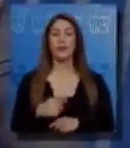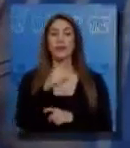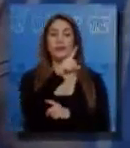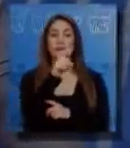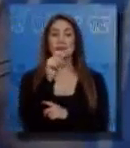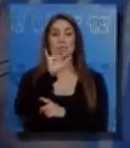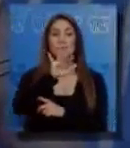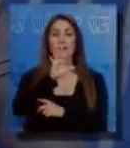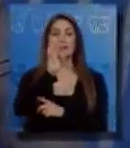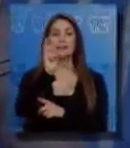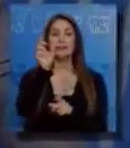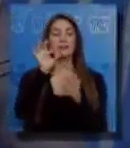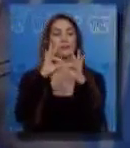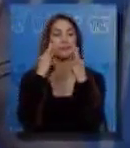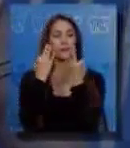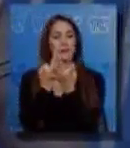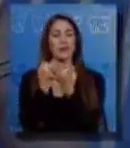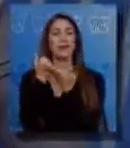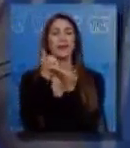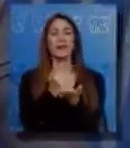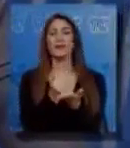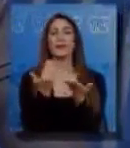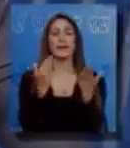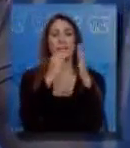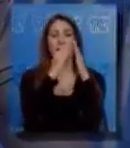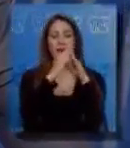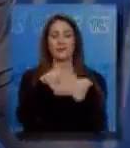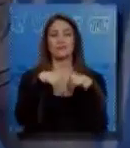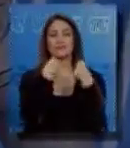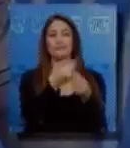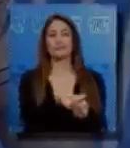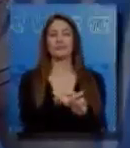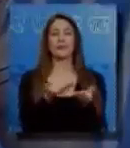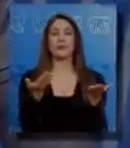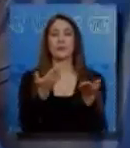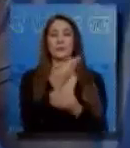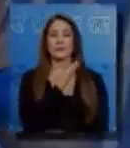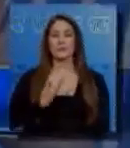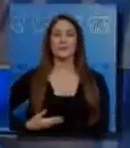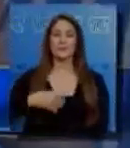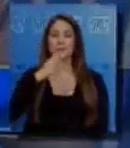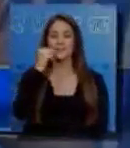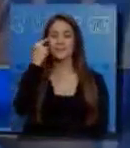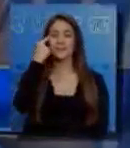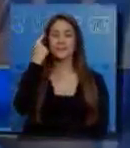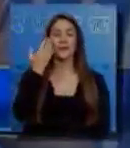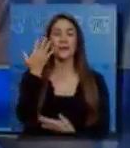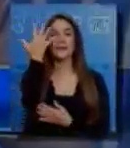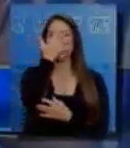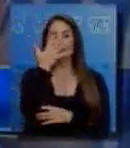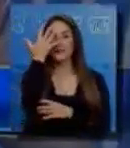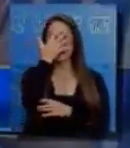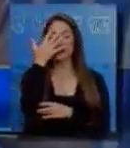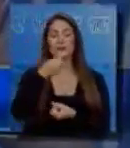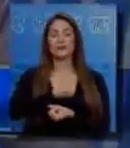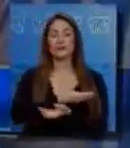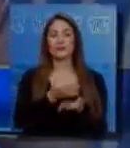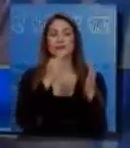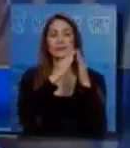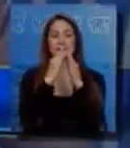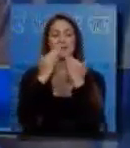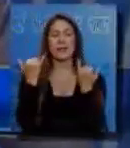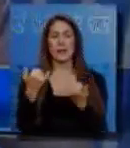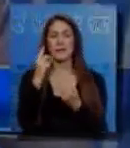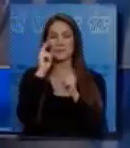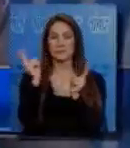156 familias resultaron beneficiadas con el proyecto de vivienda social El Manglar, que el presidente Rafael Correa entregó en la provincia de Esmeraldas. Veamos un